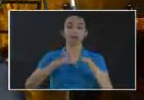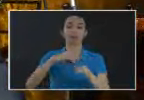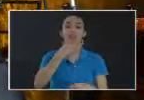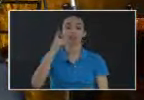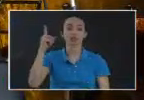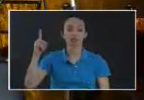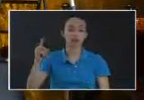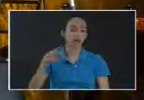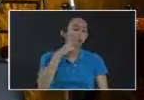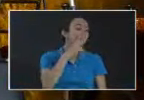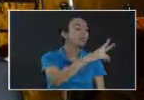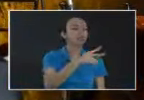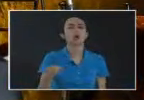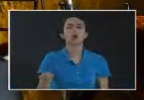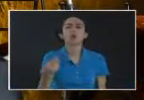cobertura?